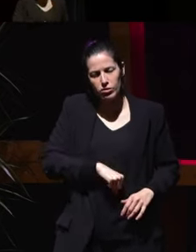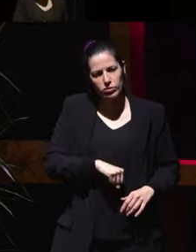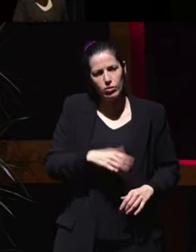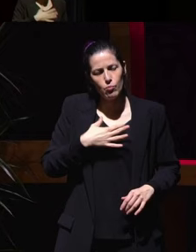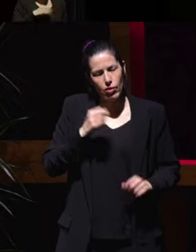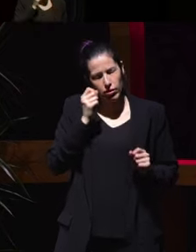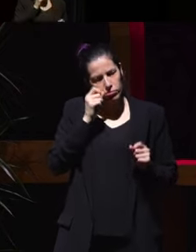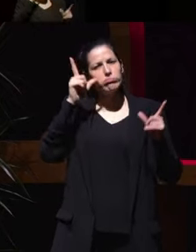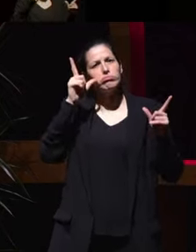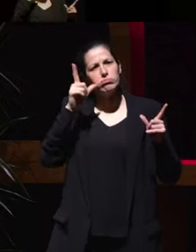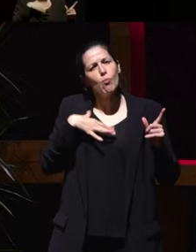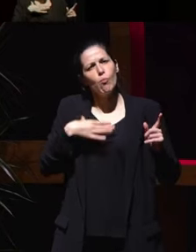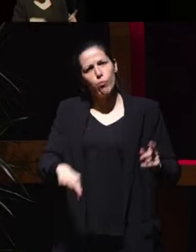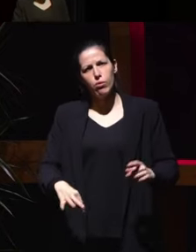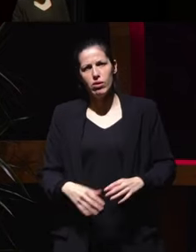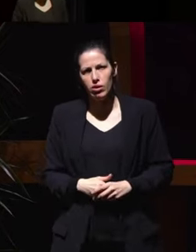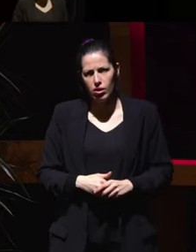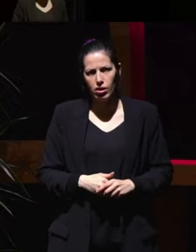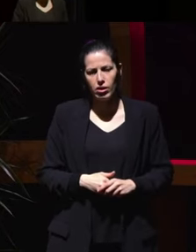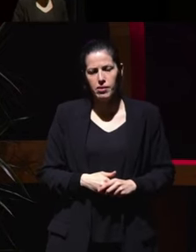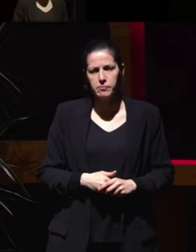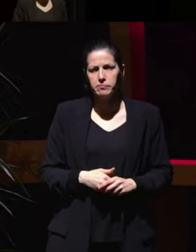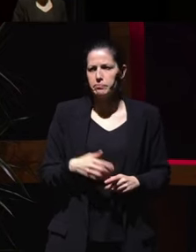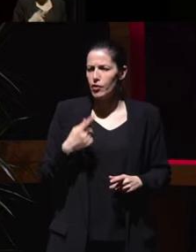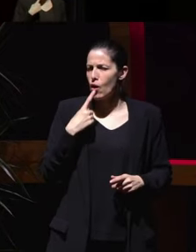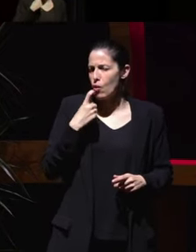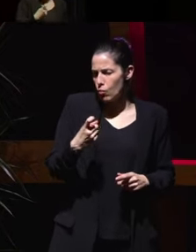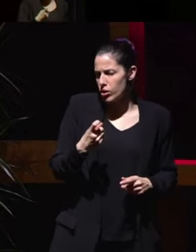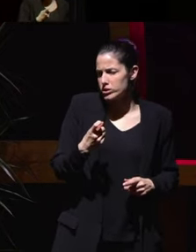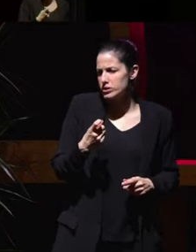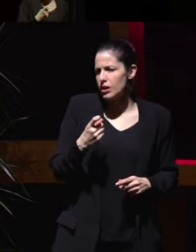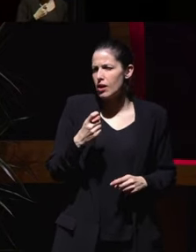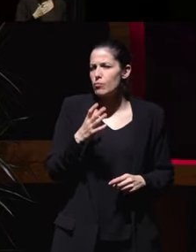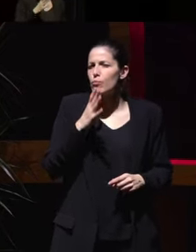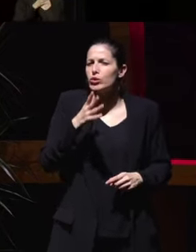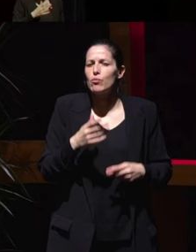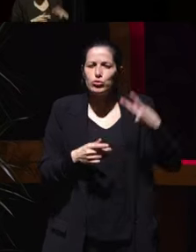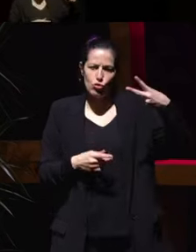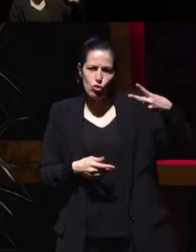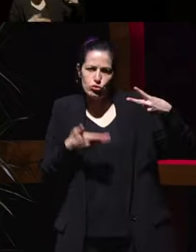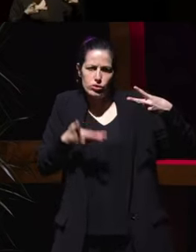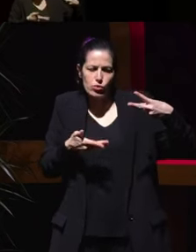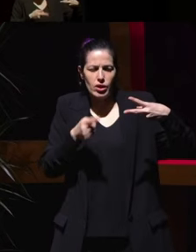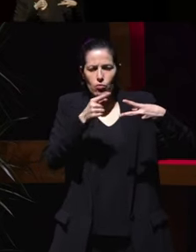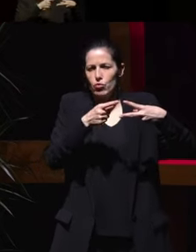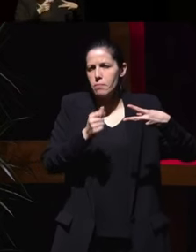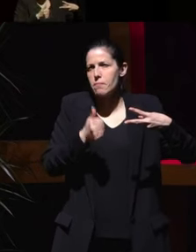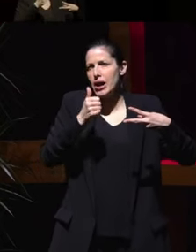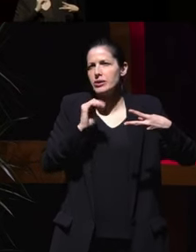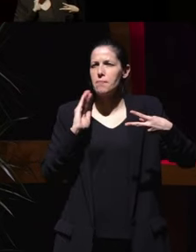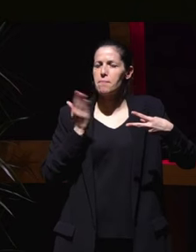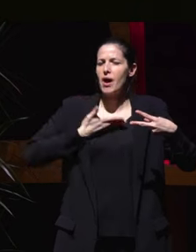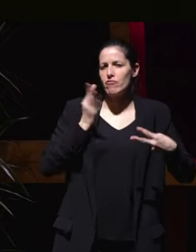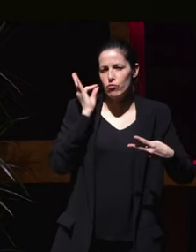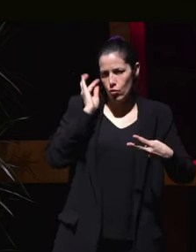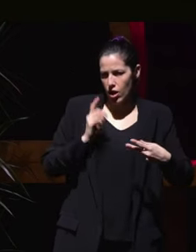no? Creo que si ha costado tanto es por varias cuestiones y voy a señalar las dos más importantes. Una nos afecta a nosotras, a las mujeres. El